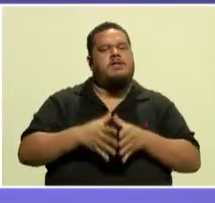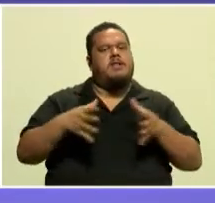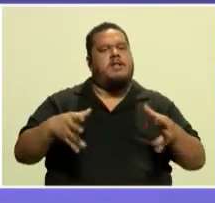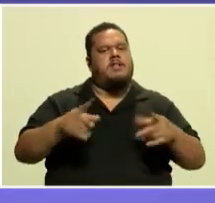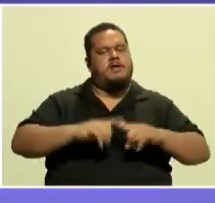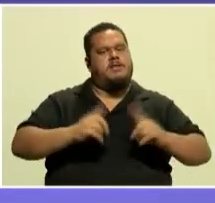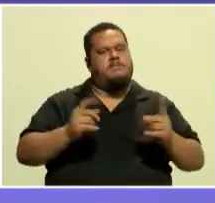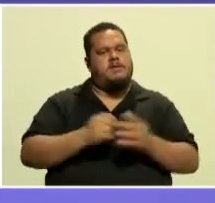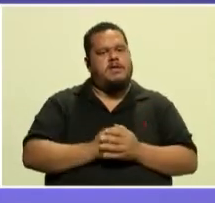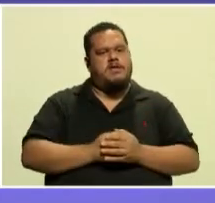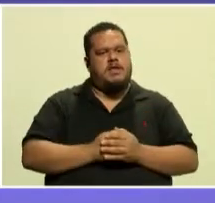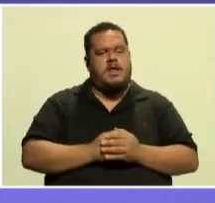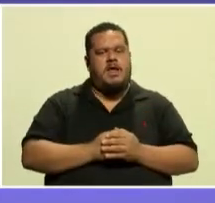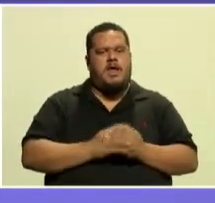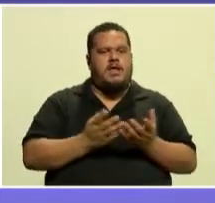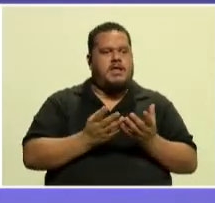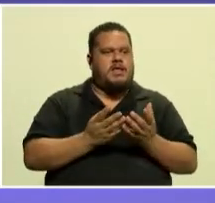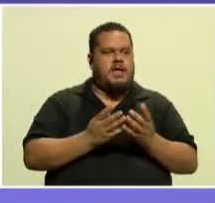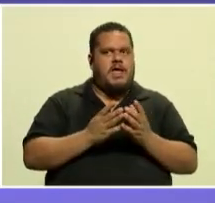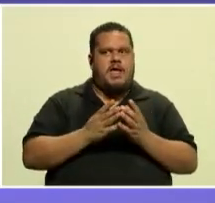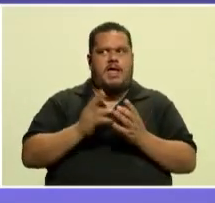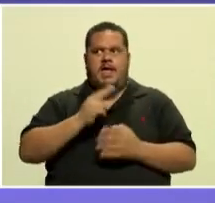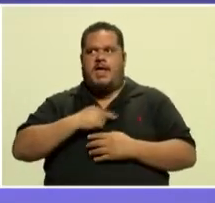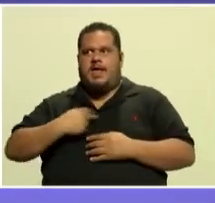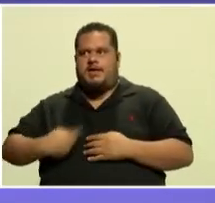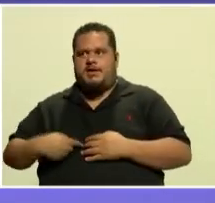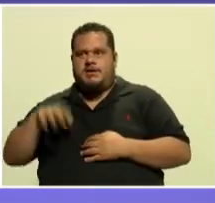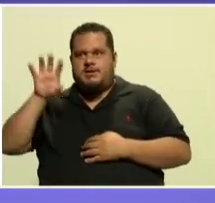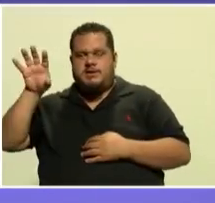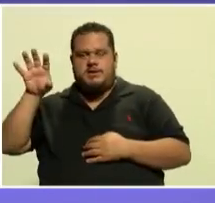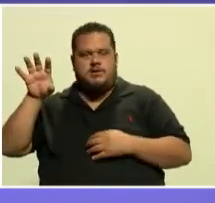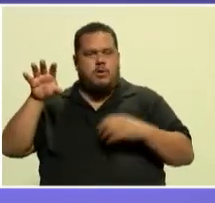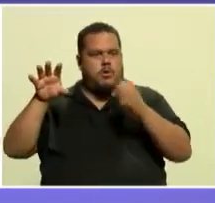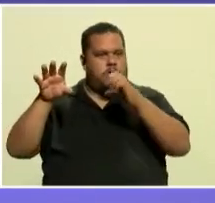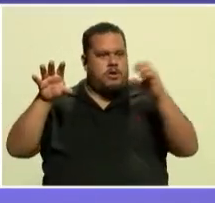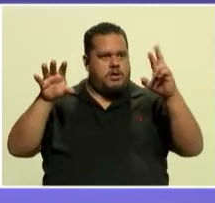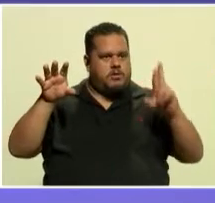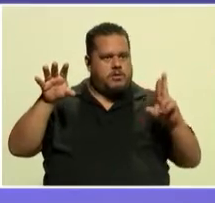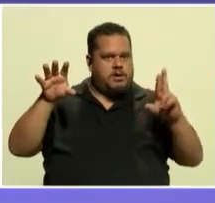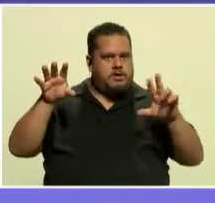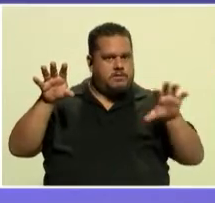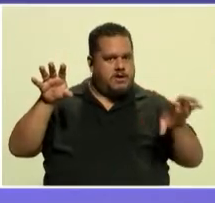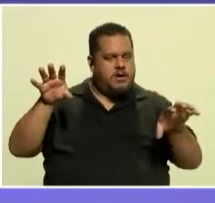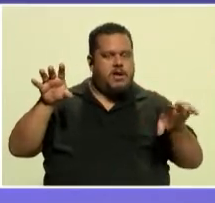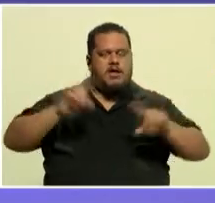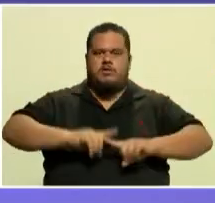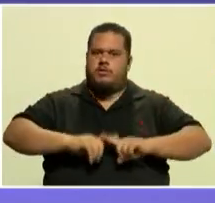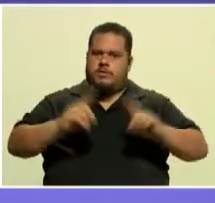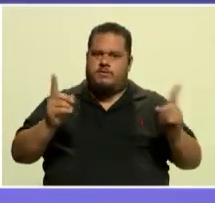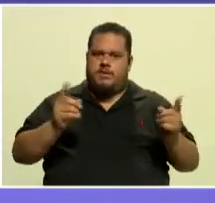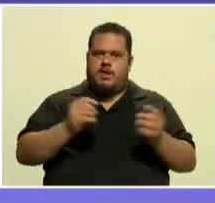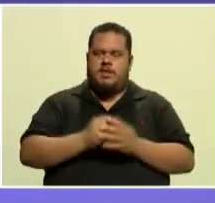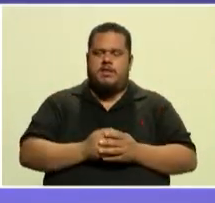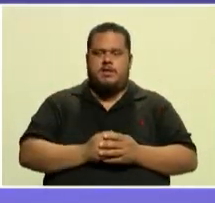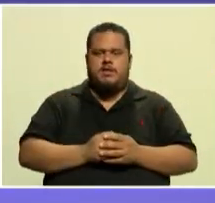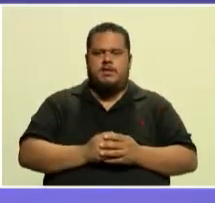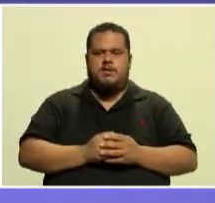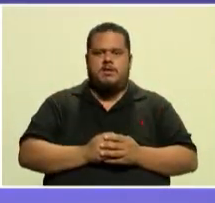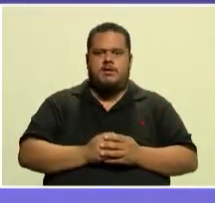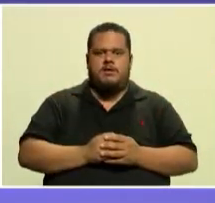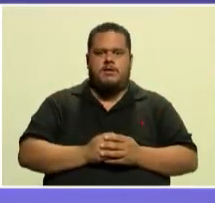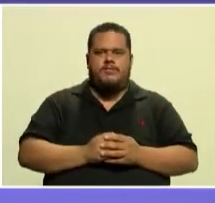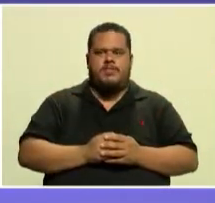diferencia, que el contexto chino y el contexto tico es muy distinto, el contexto oriental y